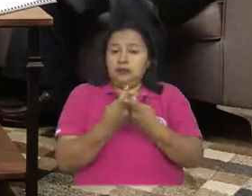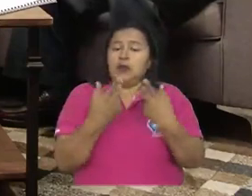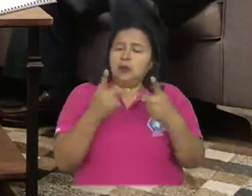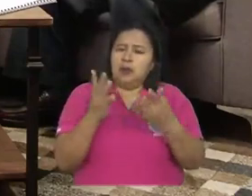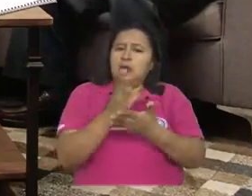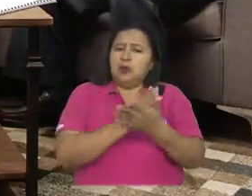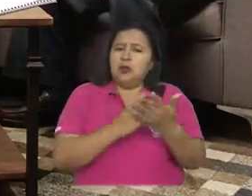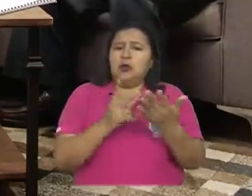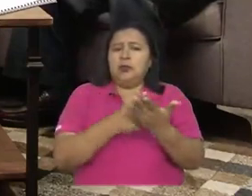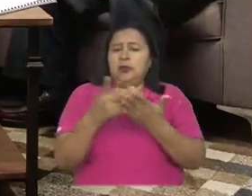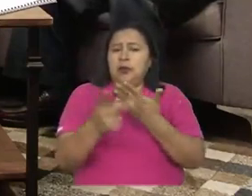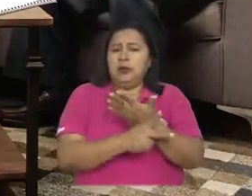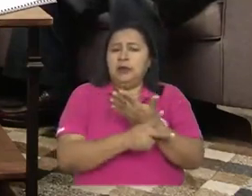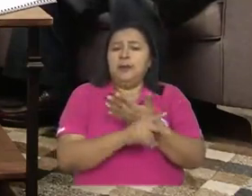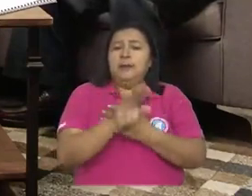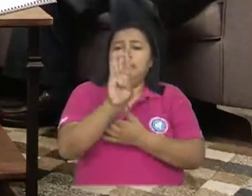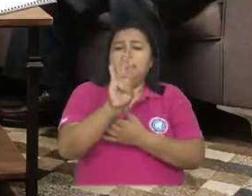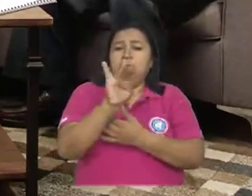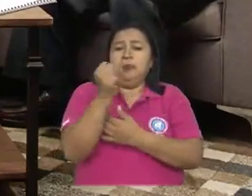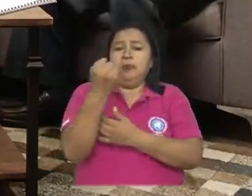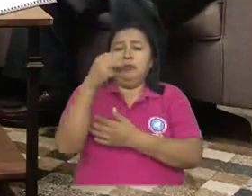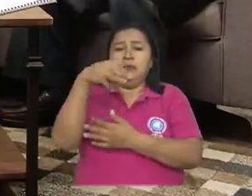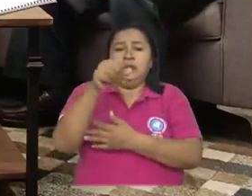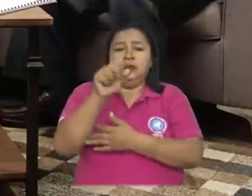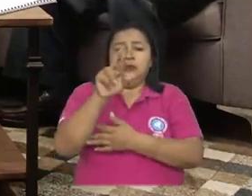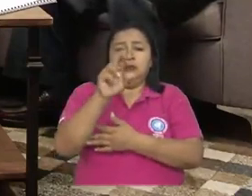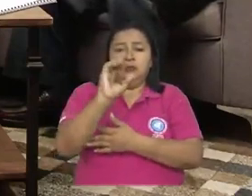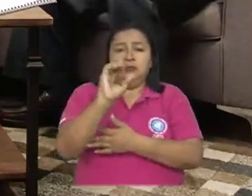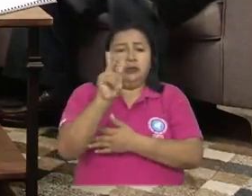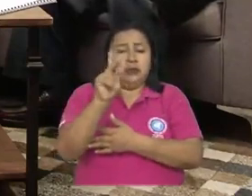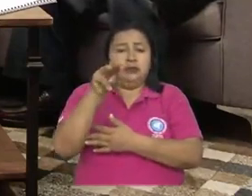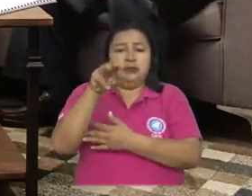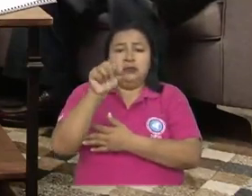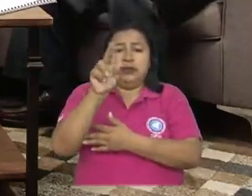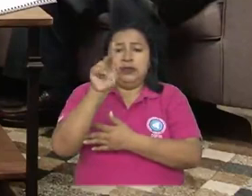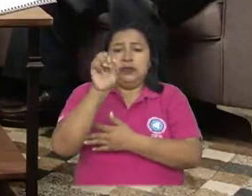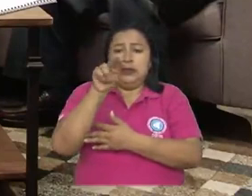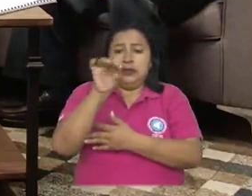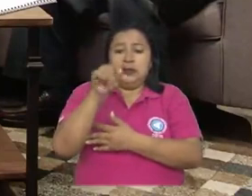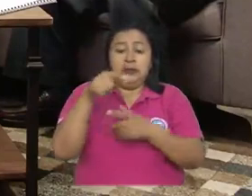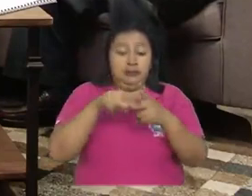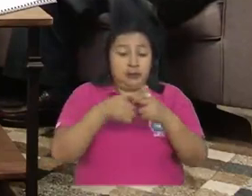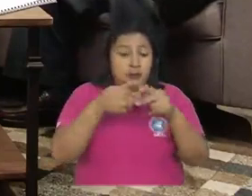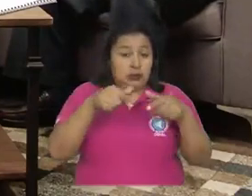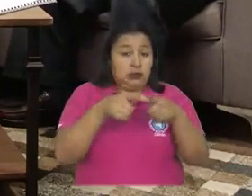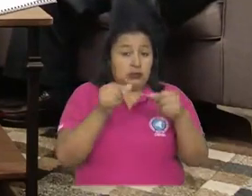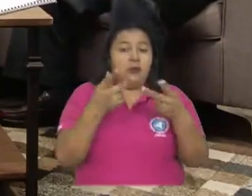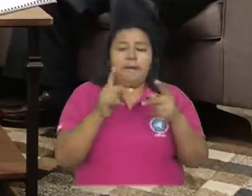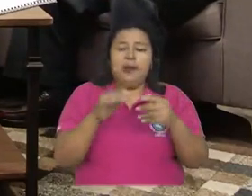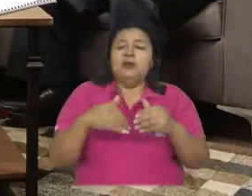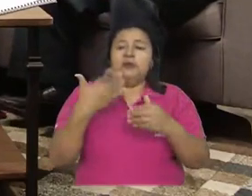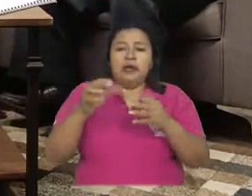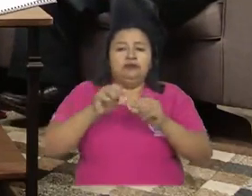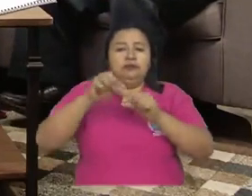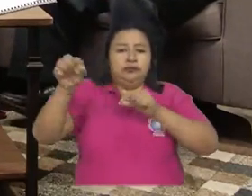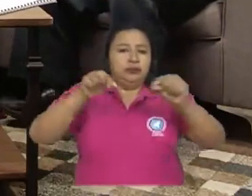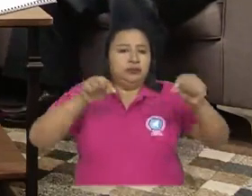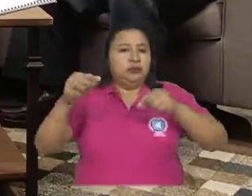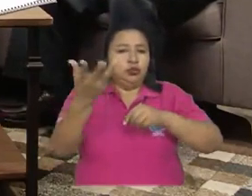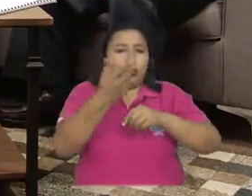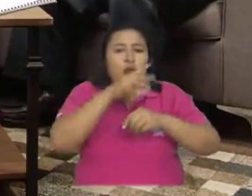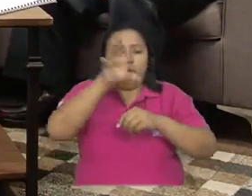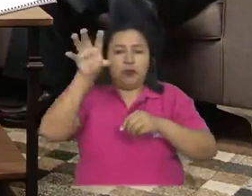programas como el Bismar Martínez iniciaron en Managua, pero bueno, ya irradiaron a todo el país y están ahí, ¿no?, presentes en la realidad de las familias capitalinas,